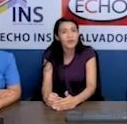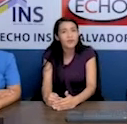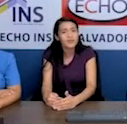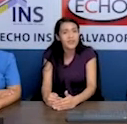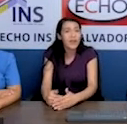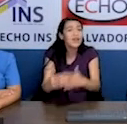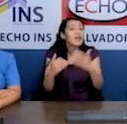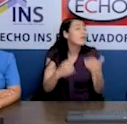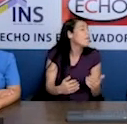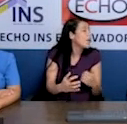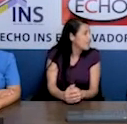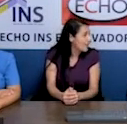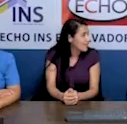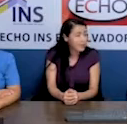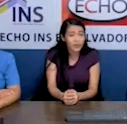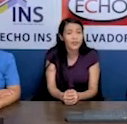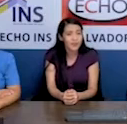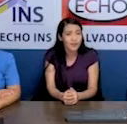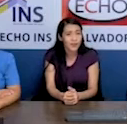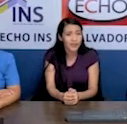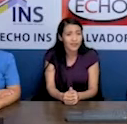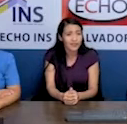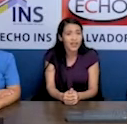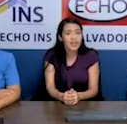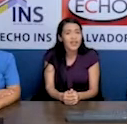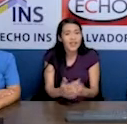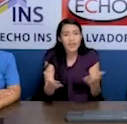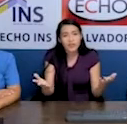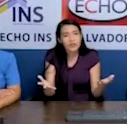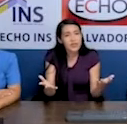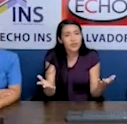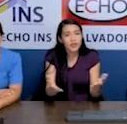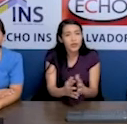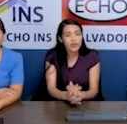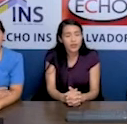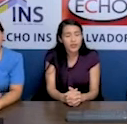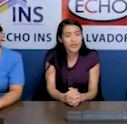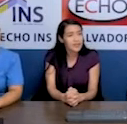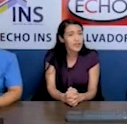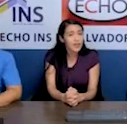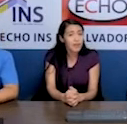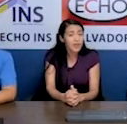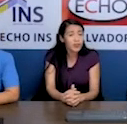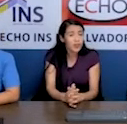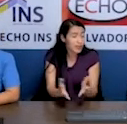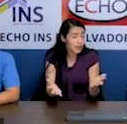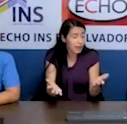una crisis convulsiva, lo vamos a tener en nuestra unidad de emergencia. Esto es algo de lo que les